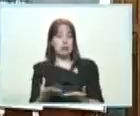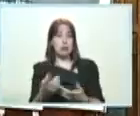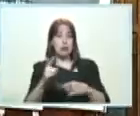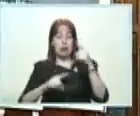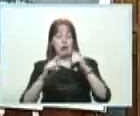Gracias.